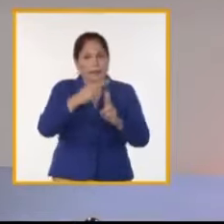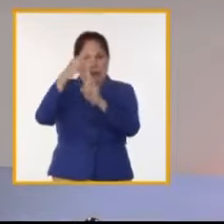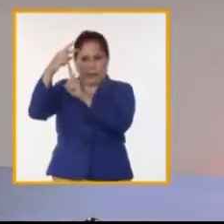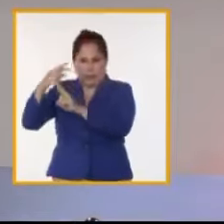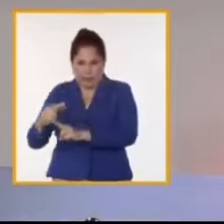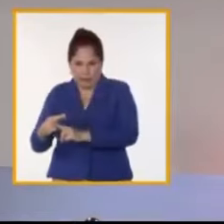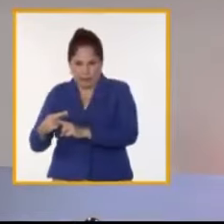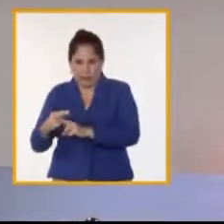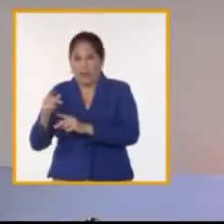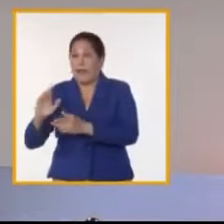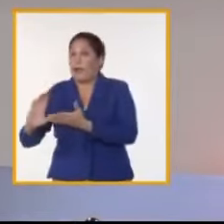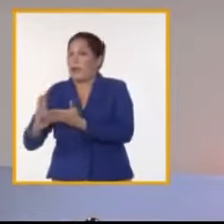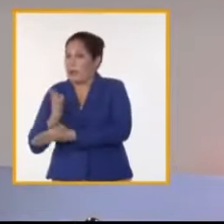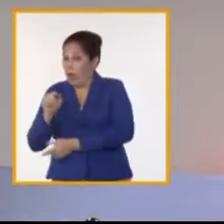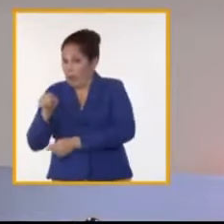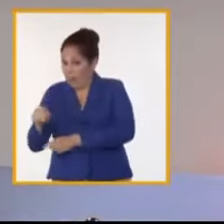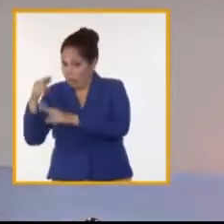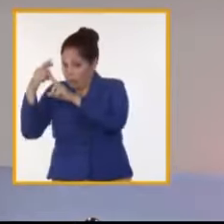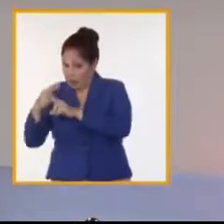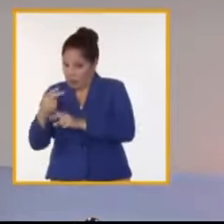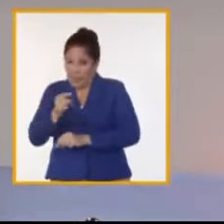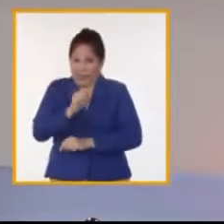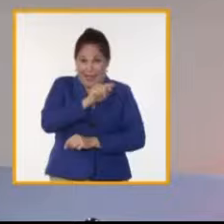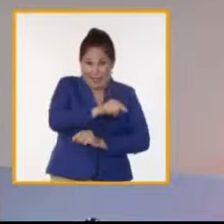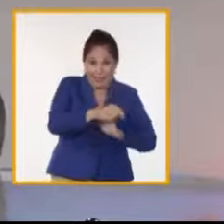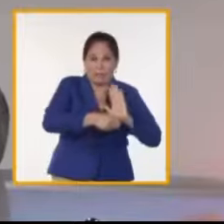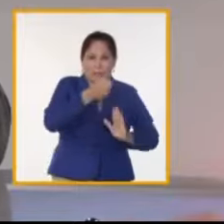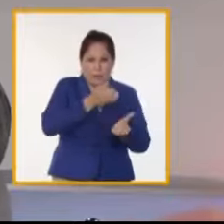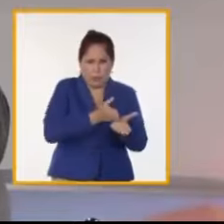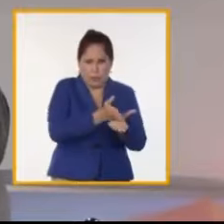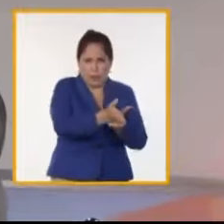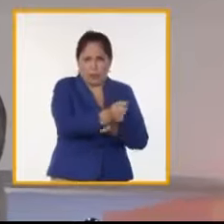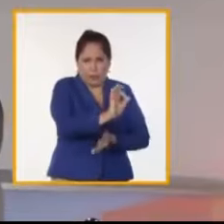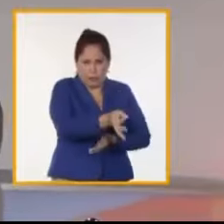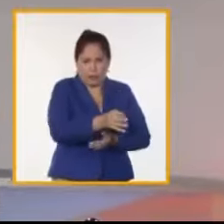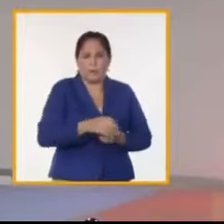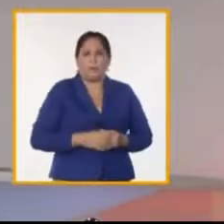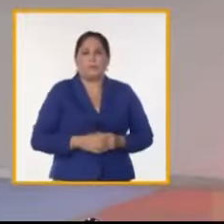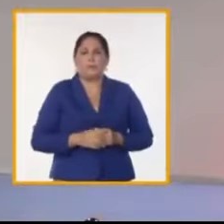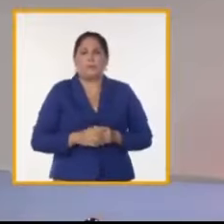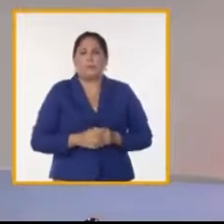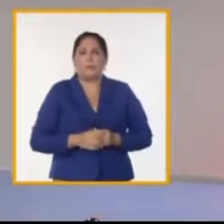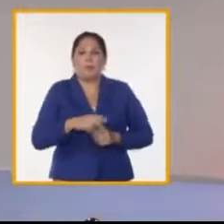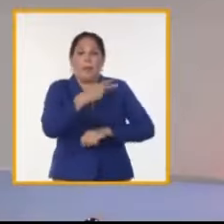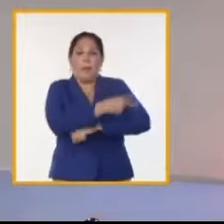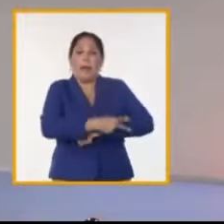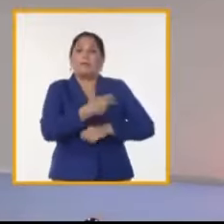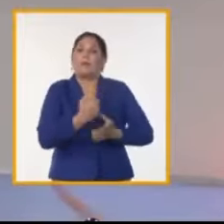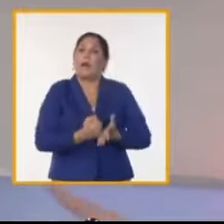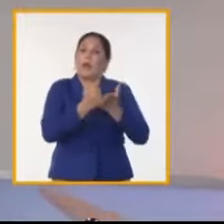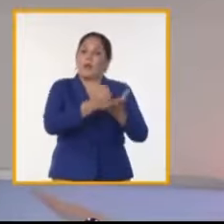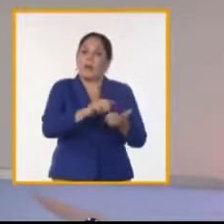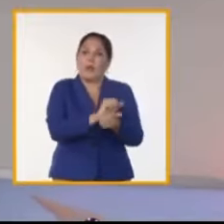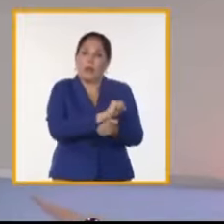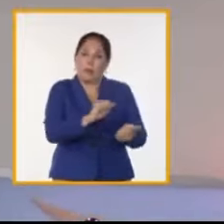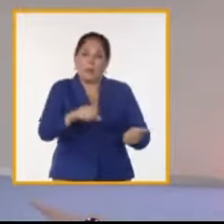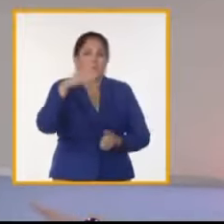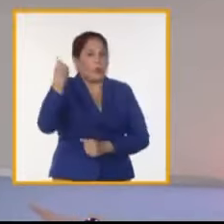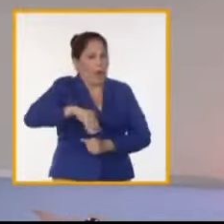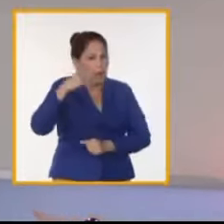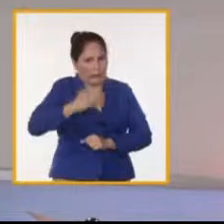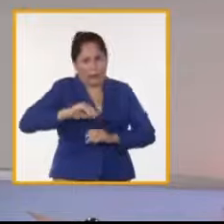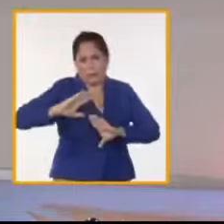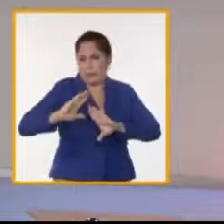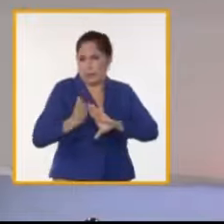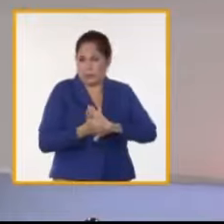salimos de esta pero nos mantenemos en esta otra lista de países patrocinadores del terrorismo que sí implica un castigo tremendo y que